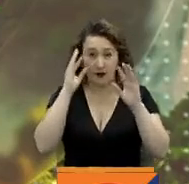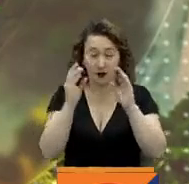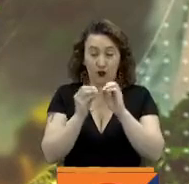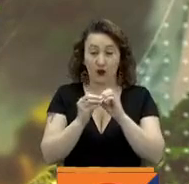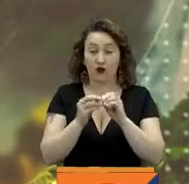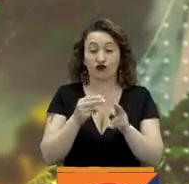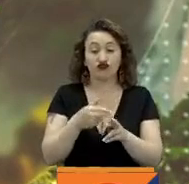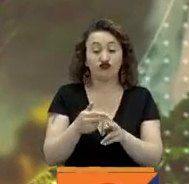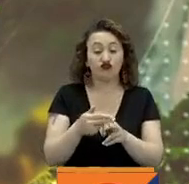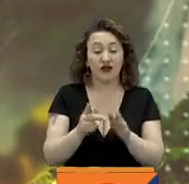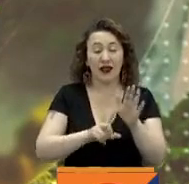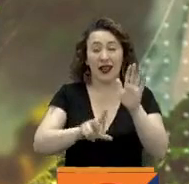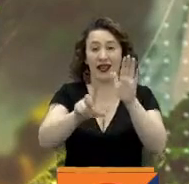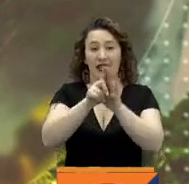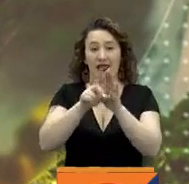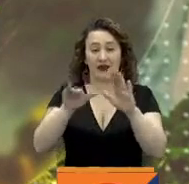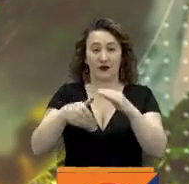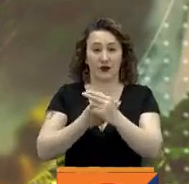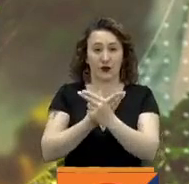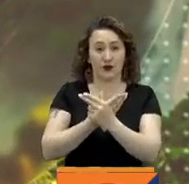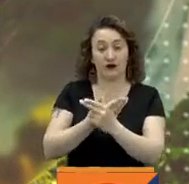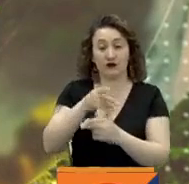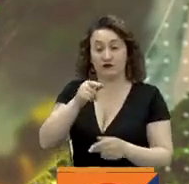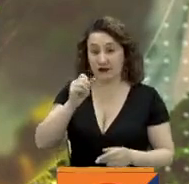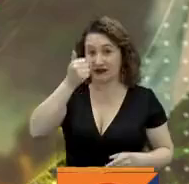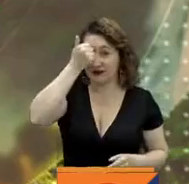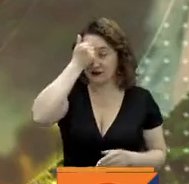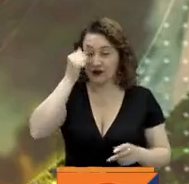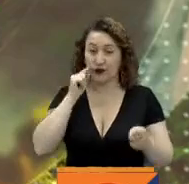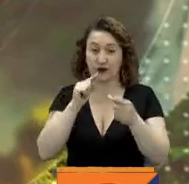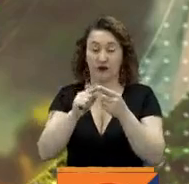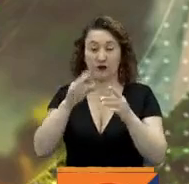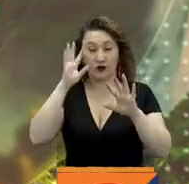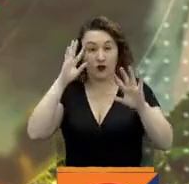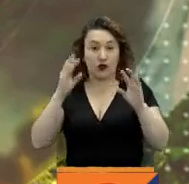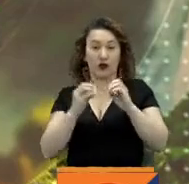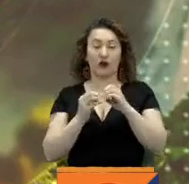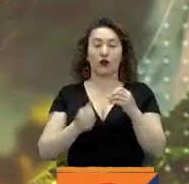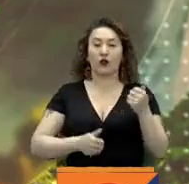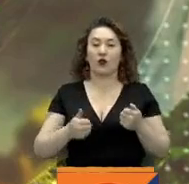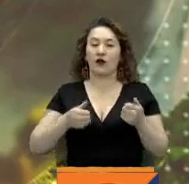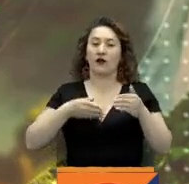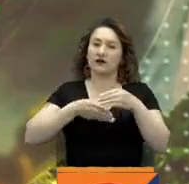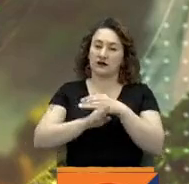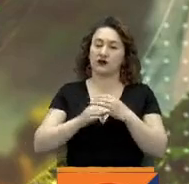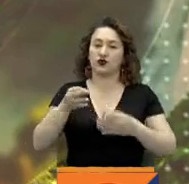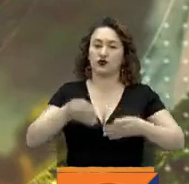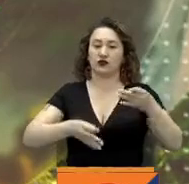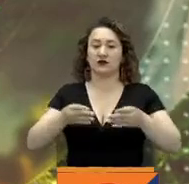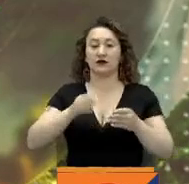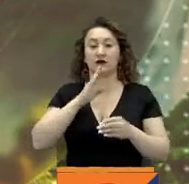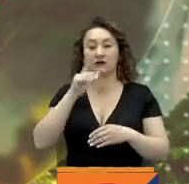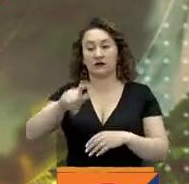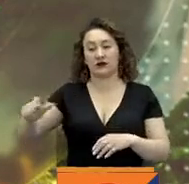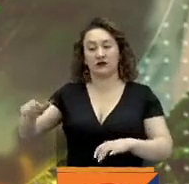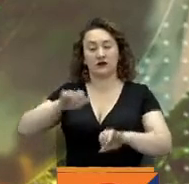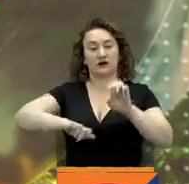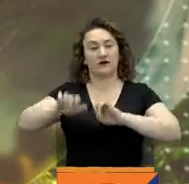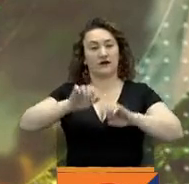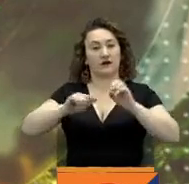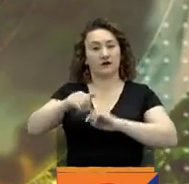de ser ley de la República. Uno de los principales objetivos del acuerdo es el acceso a la justicia para los defensores